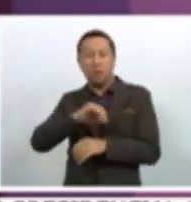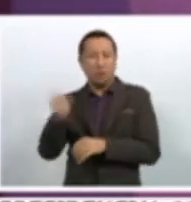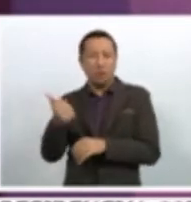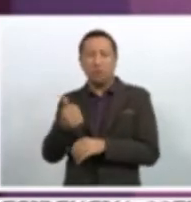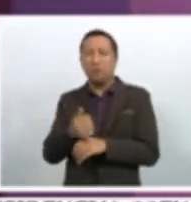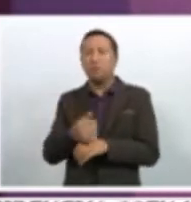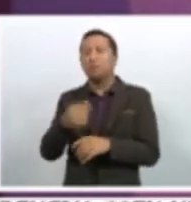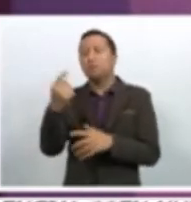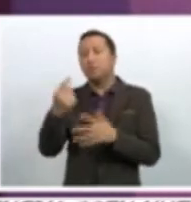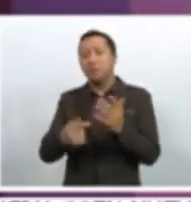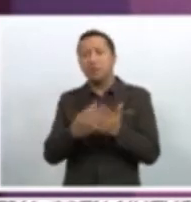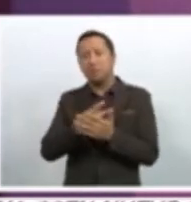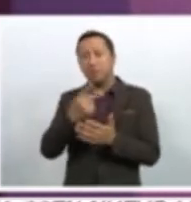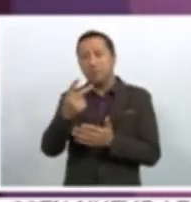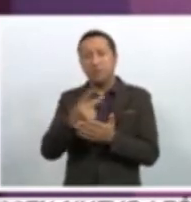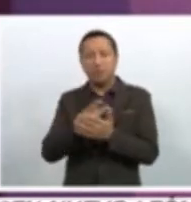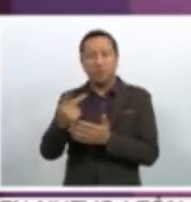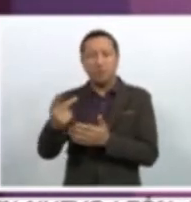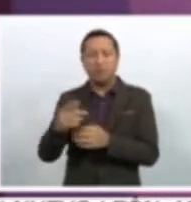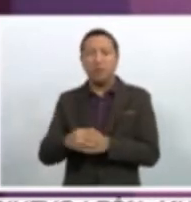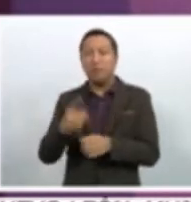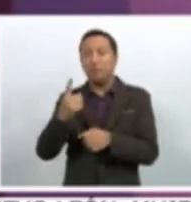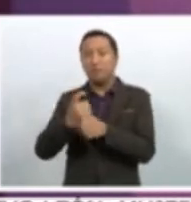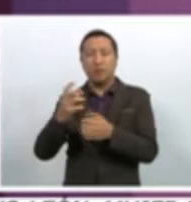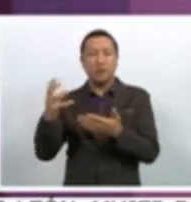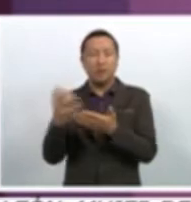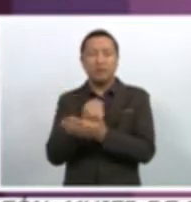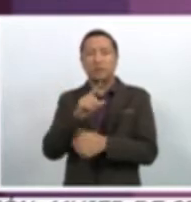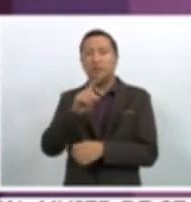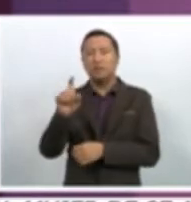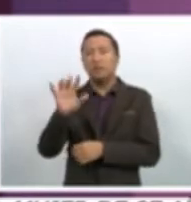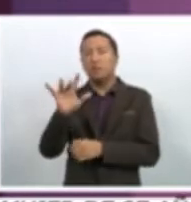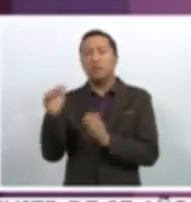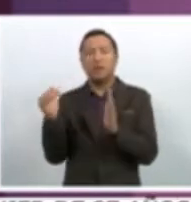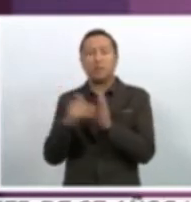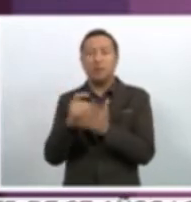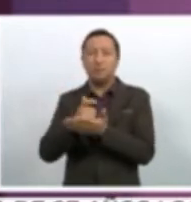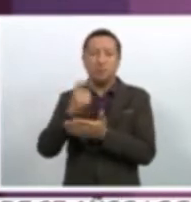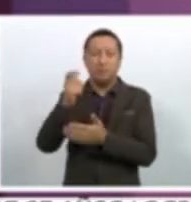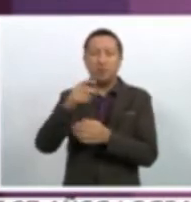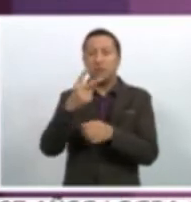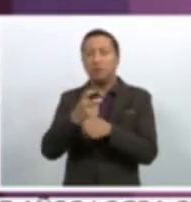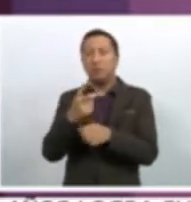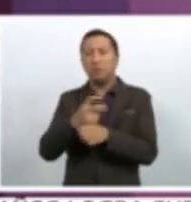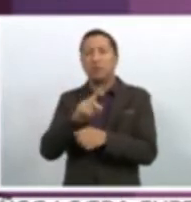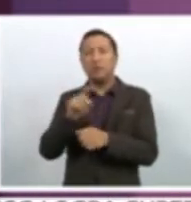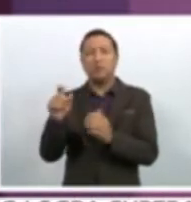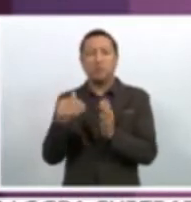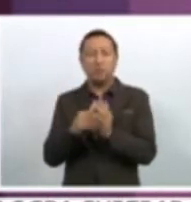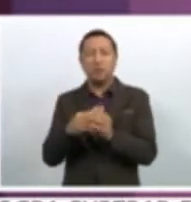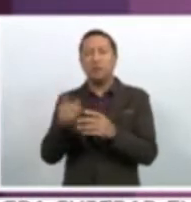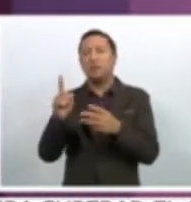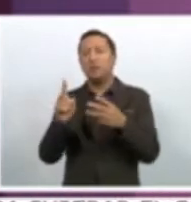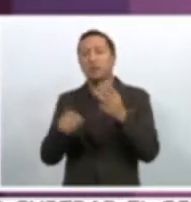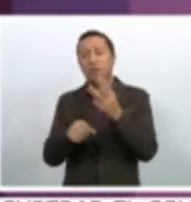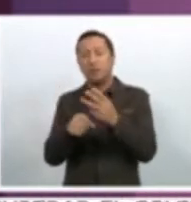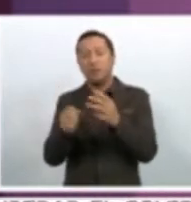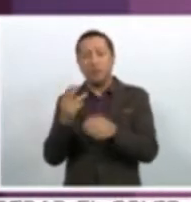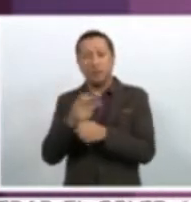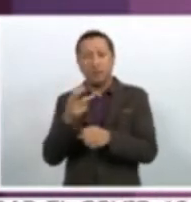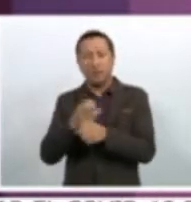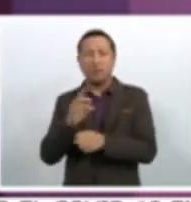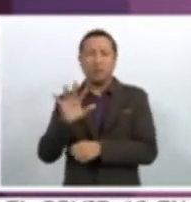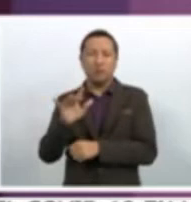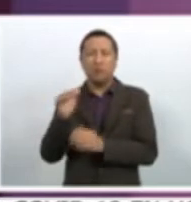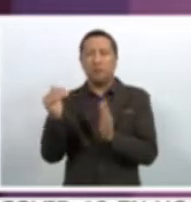distribuidos equitativamente. El primer lugar se lleva $150,000 en capital semilla, el segundo lugar $100,000, el tercer lugar $50,000, con la misma cantidad norte y